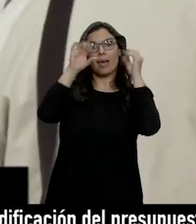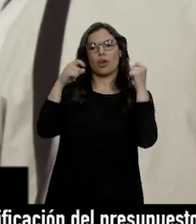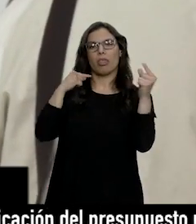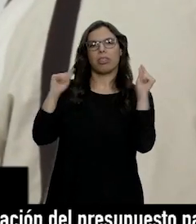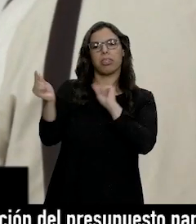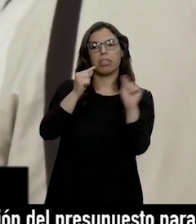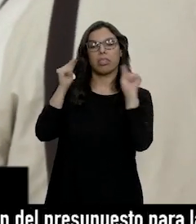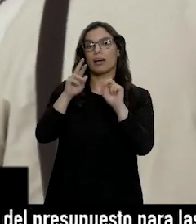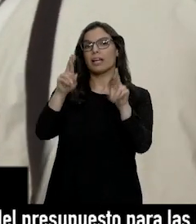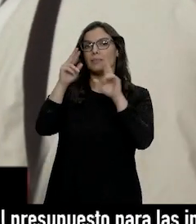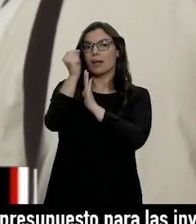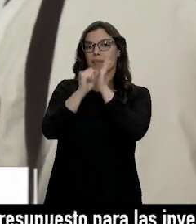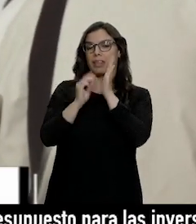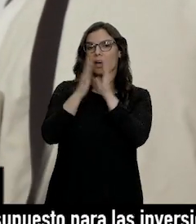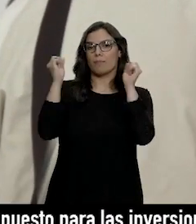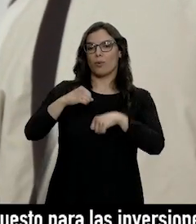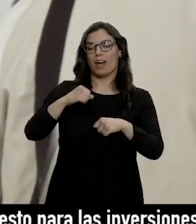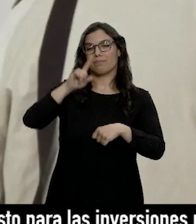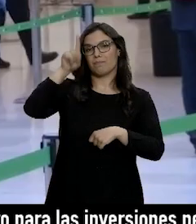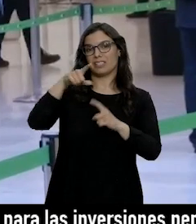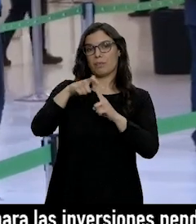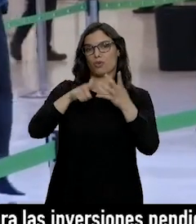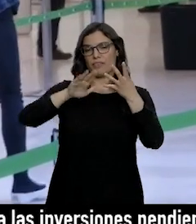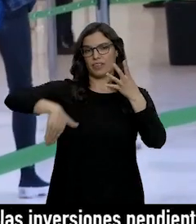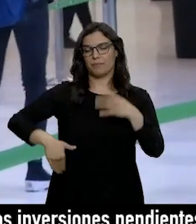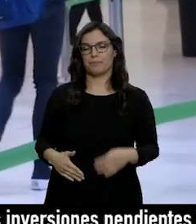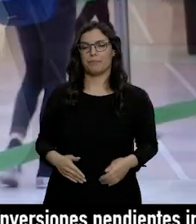poder aprobar la medida a finales de este mes.